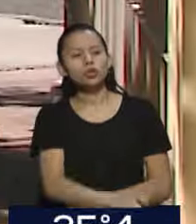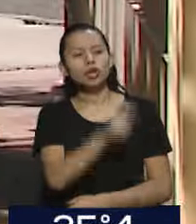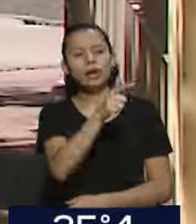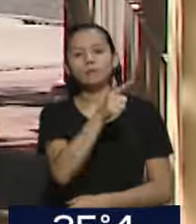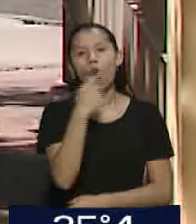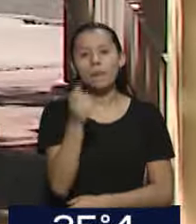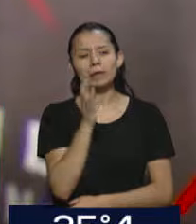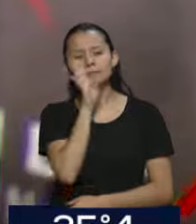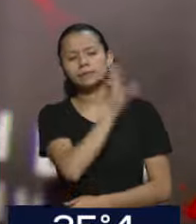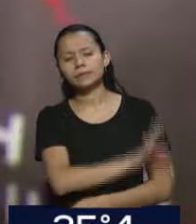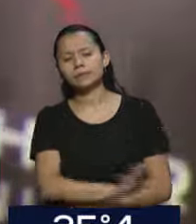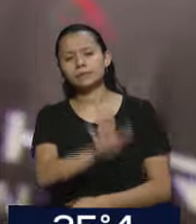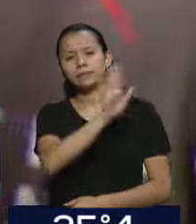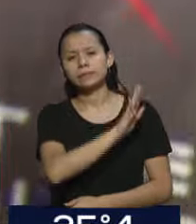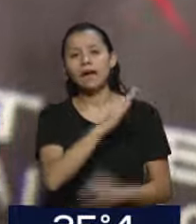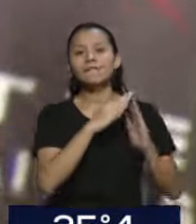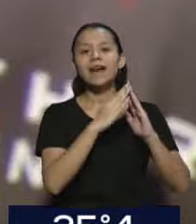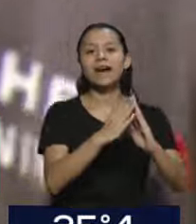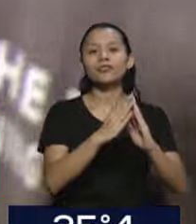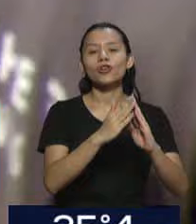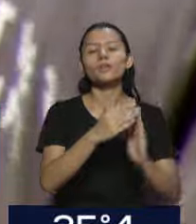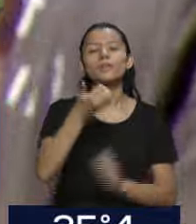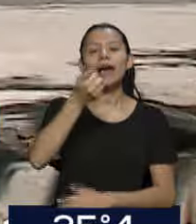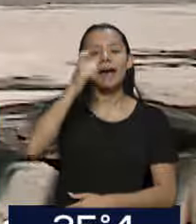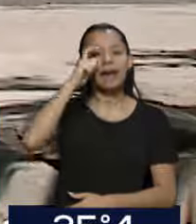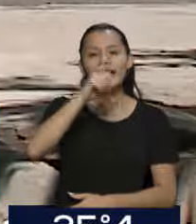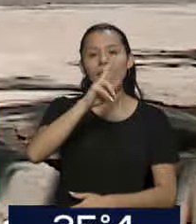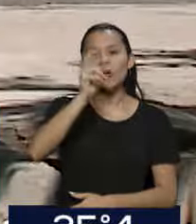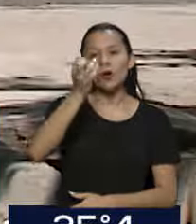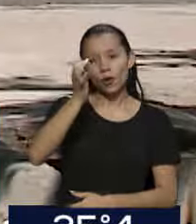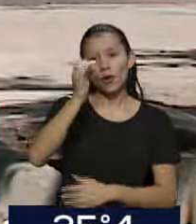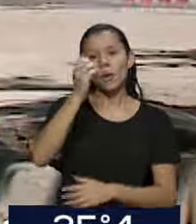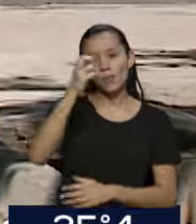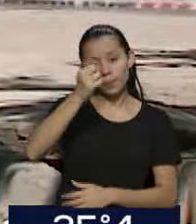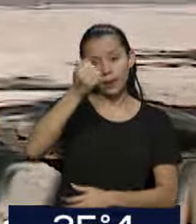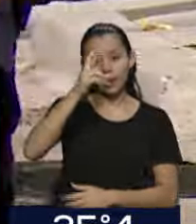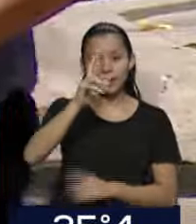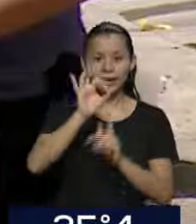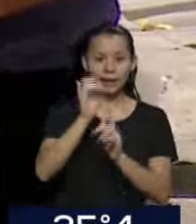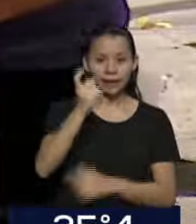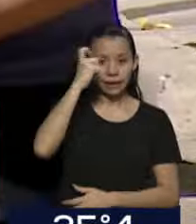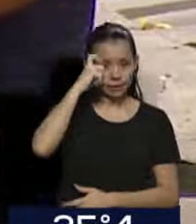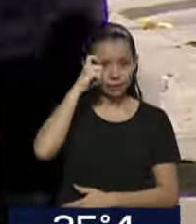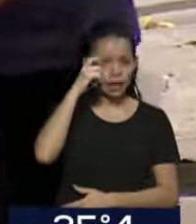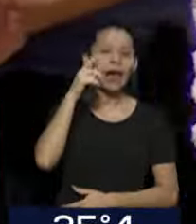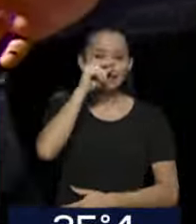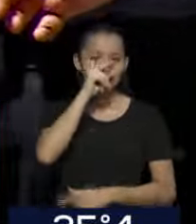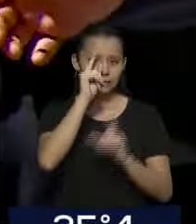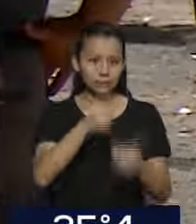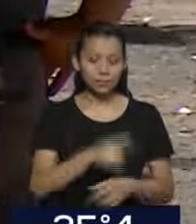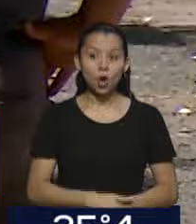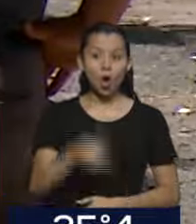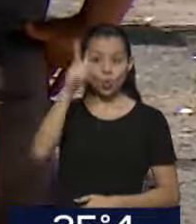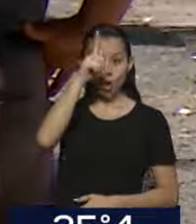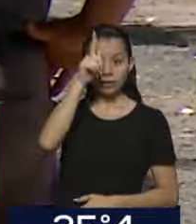en el barrio Jardín Aeroparque, también de Las Heras. Dos policías se trasladaron al lugar en un móvil